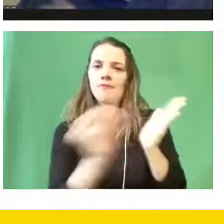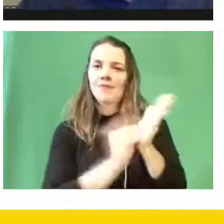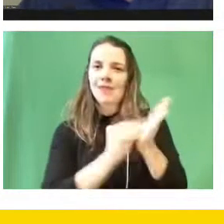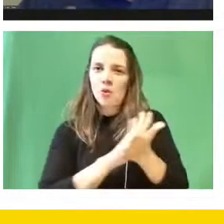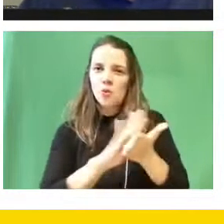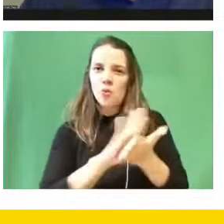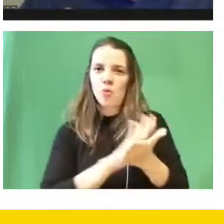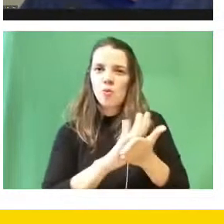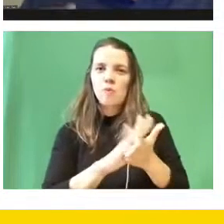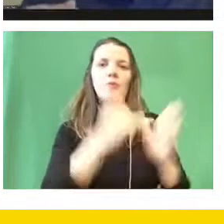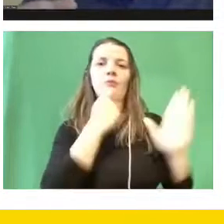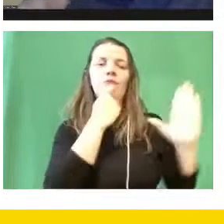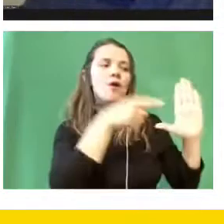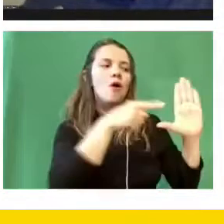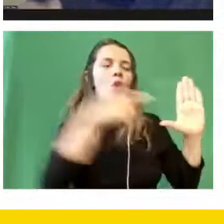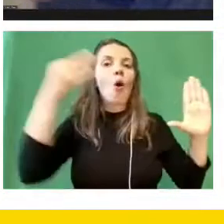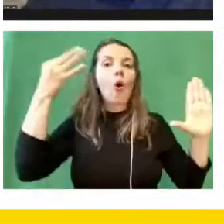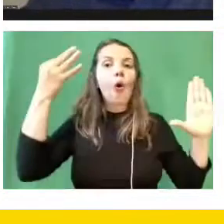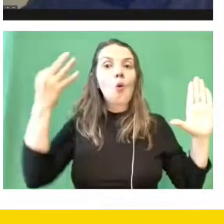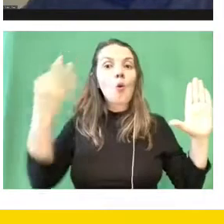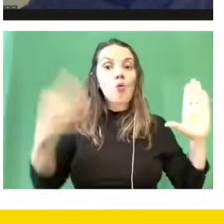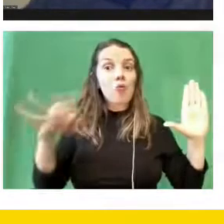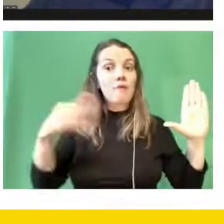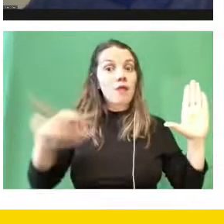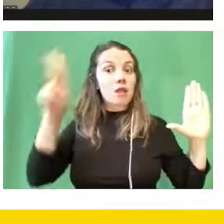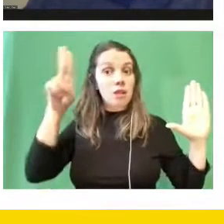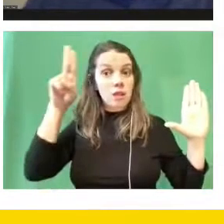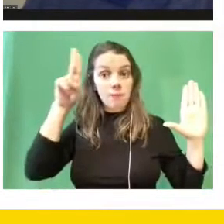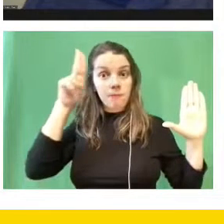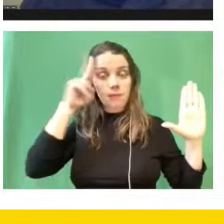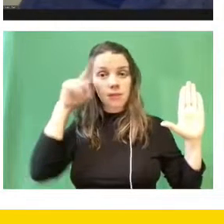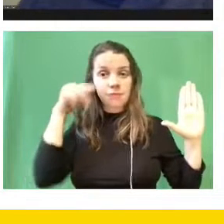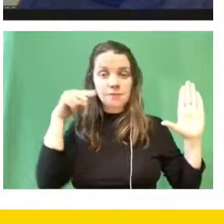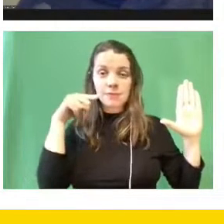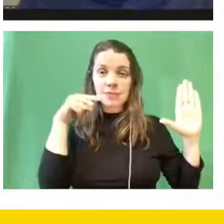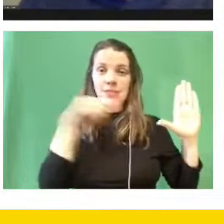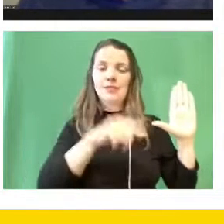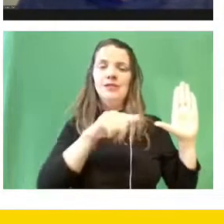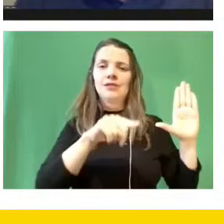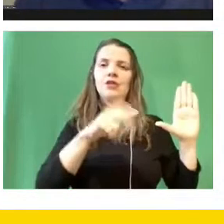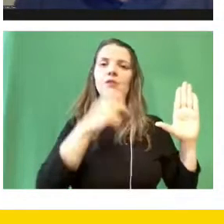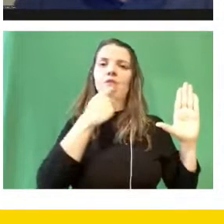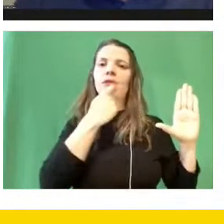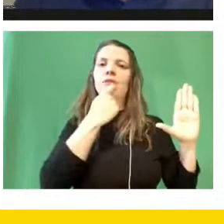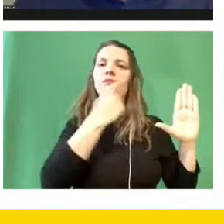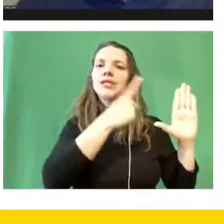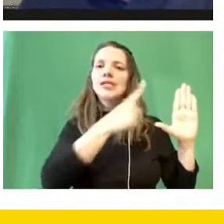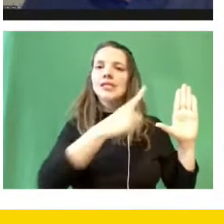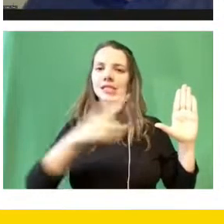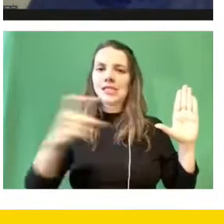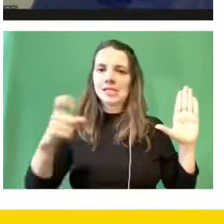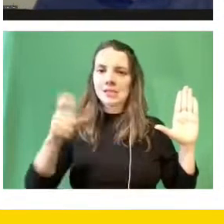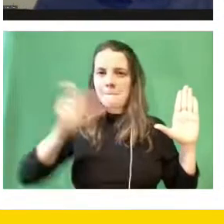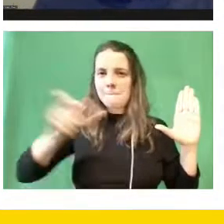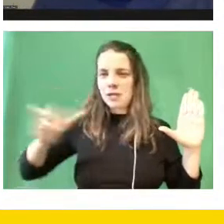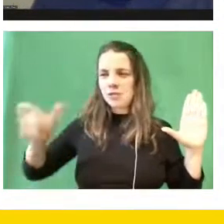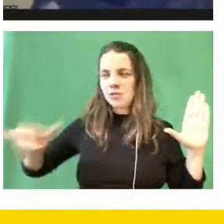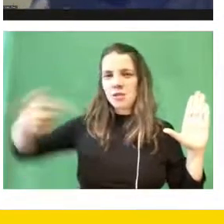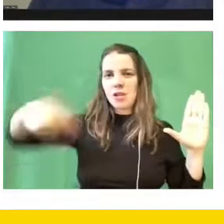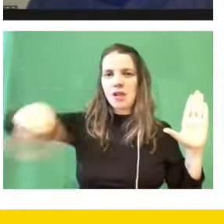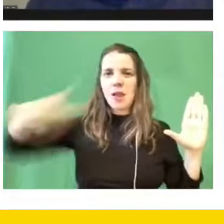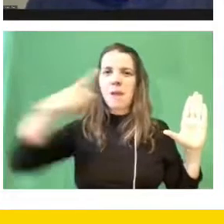cumplimiento. Son edificios que deben tener una carga de ocupación mayor a 100 personas, que no es una ocupación física propiamente